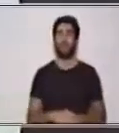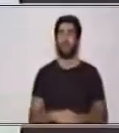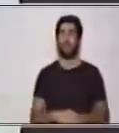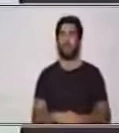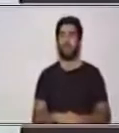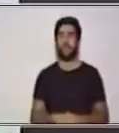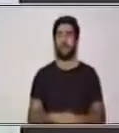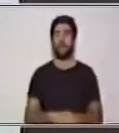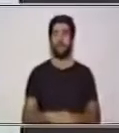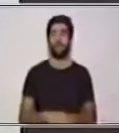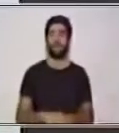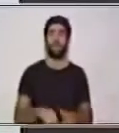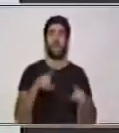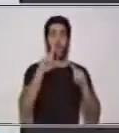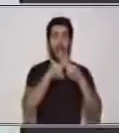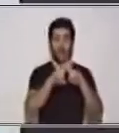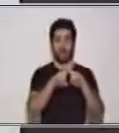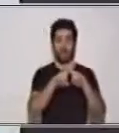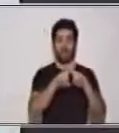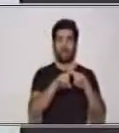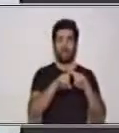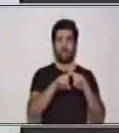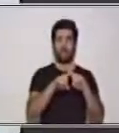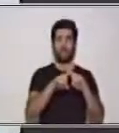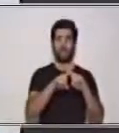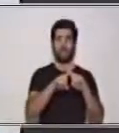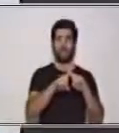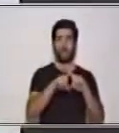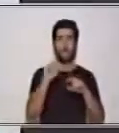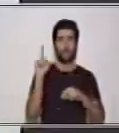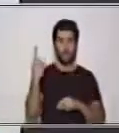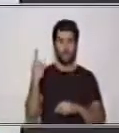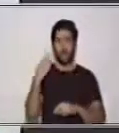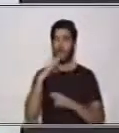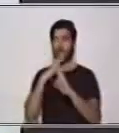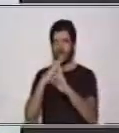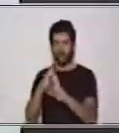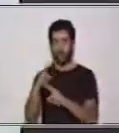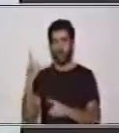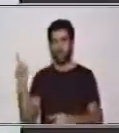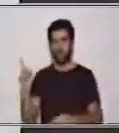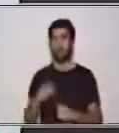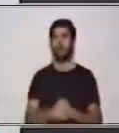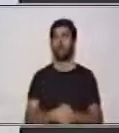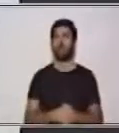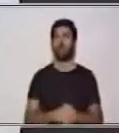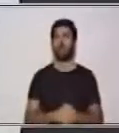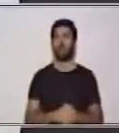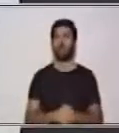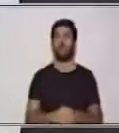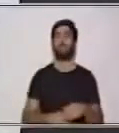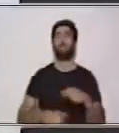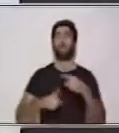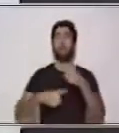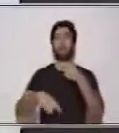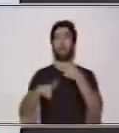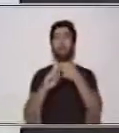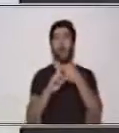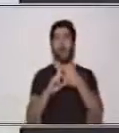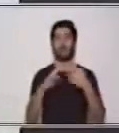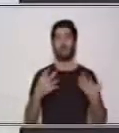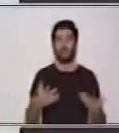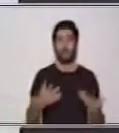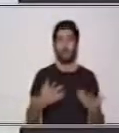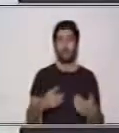entonces vamos a tener x, que fue nuestra primera solución, copiamos el signo que esté acá, más